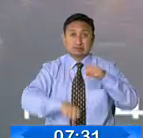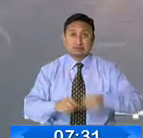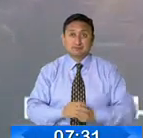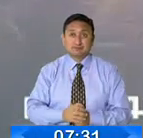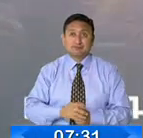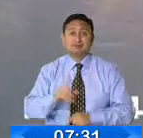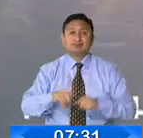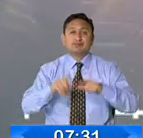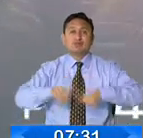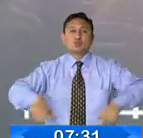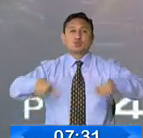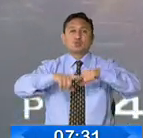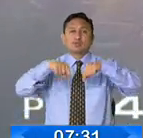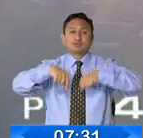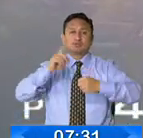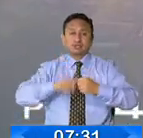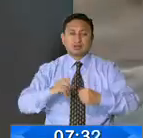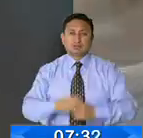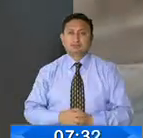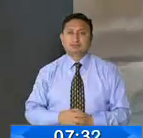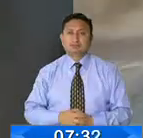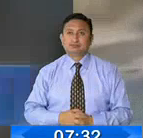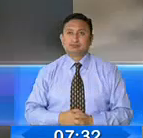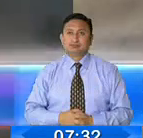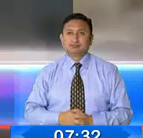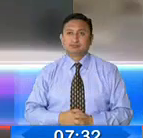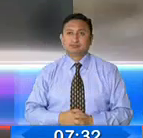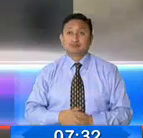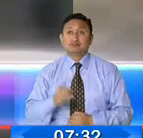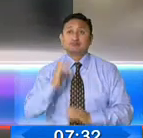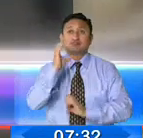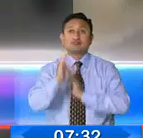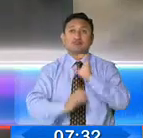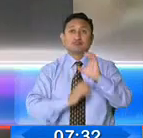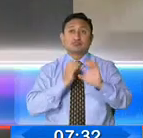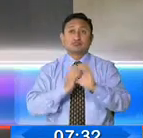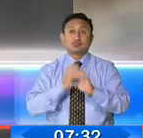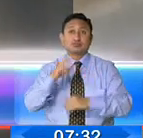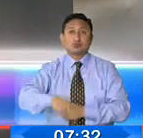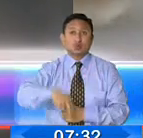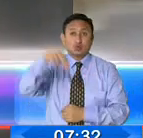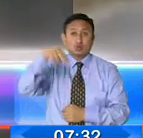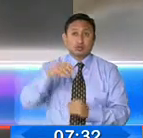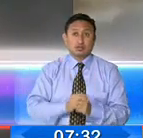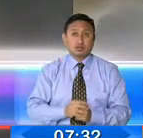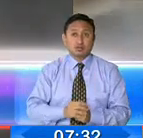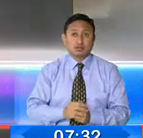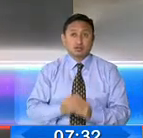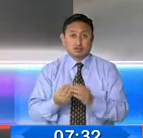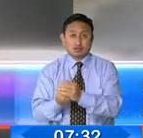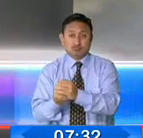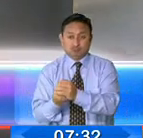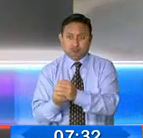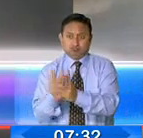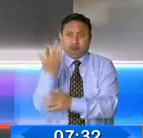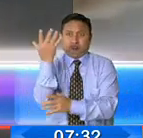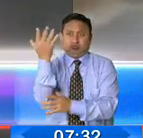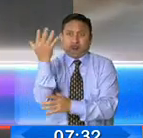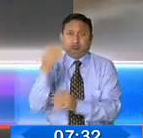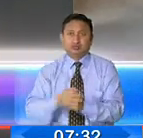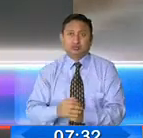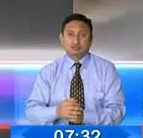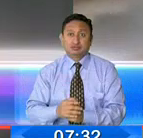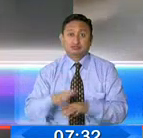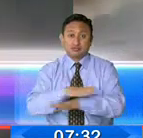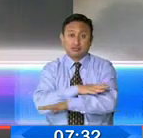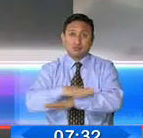en varios puntos de la capital. En el sector del Condado, al norte de la urbe, las alcantarillas colapsaron, convirtiendo